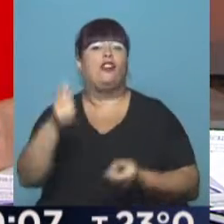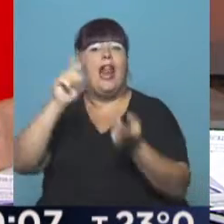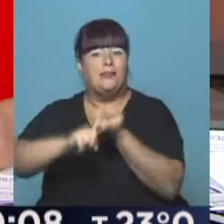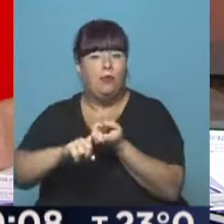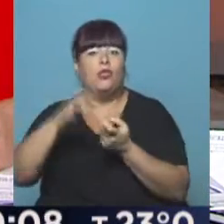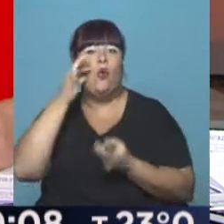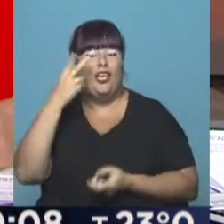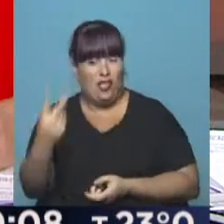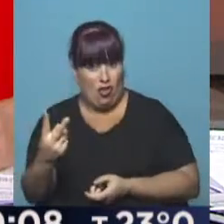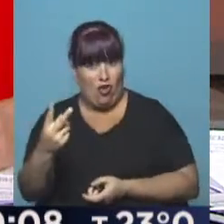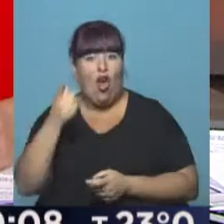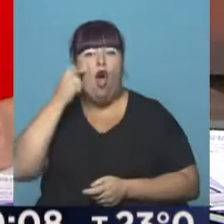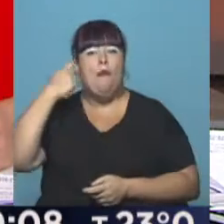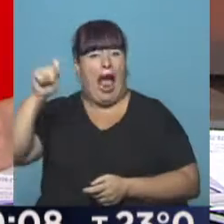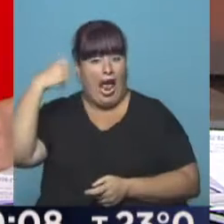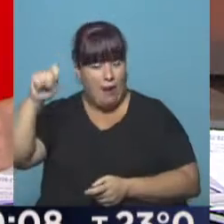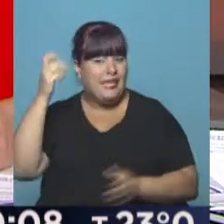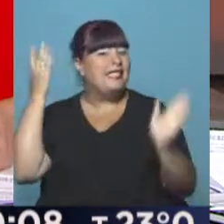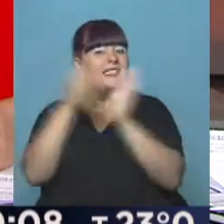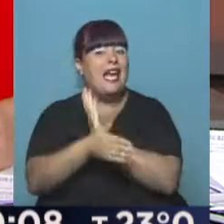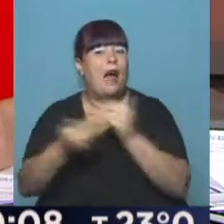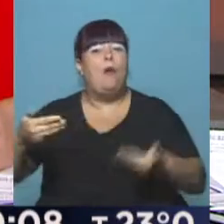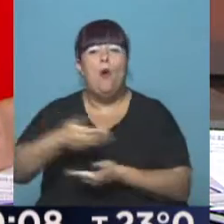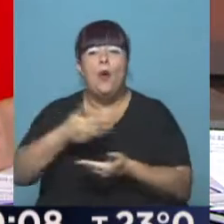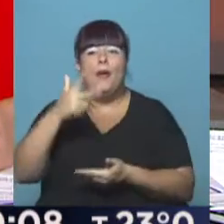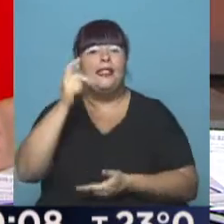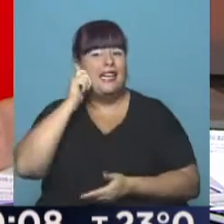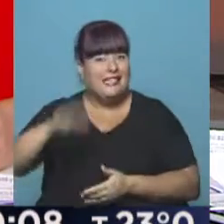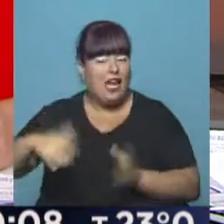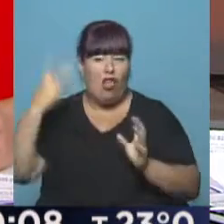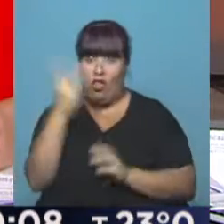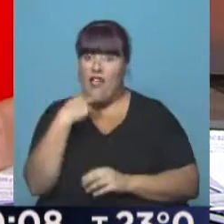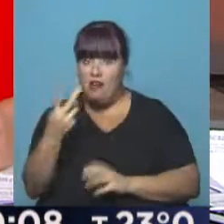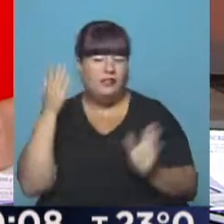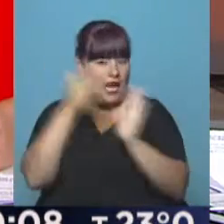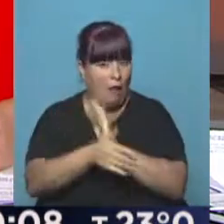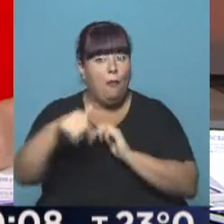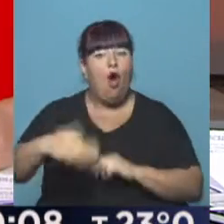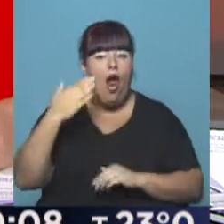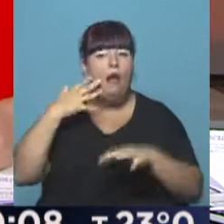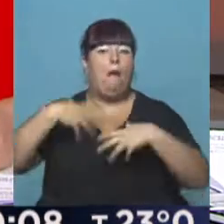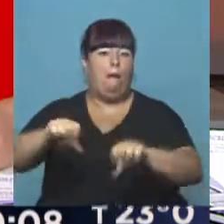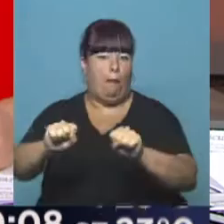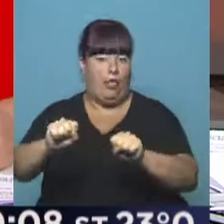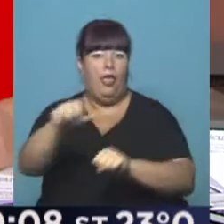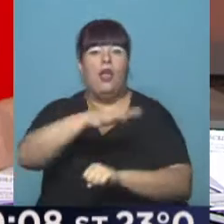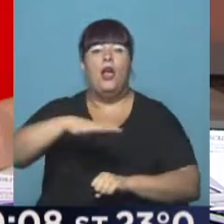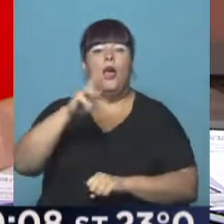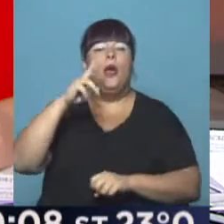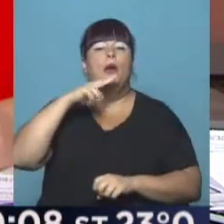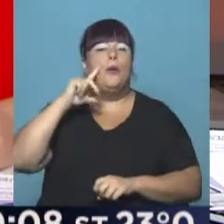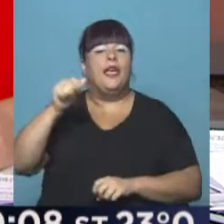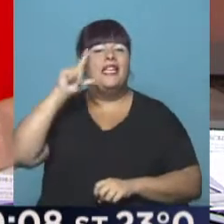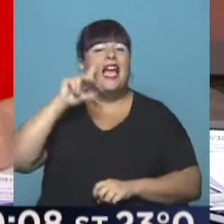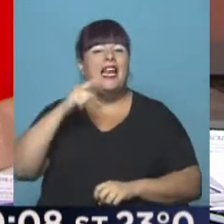mujer de 42 un albañil que se escapó con la bebita de tres años de los dos aunque esta tarde fueron encontrados en villa elisa